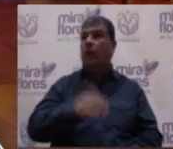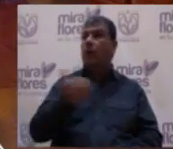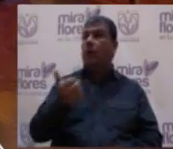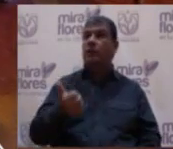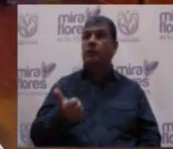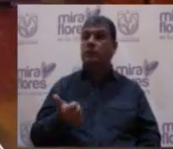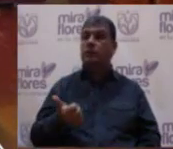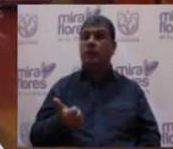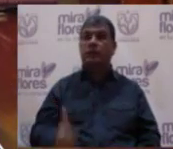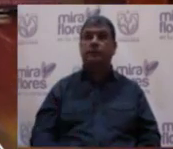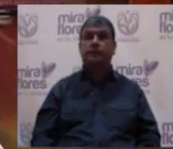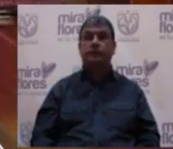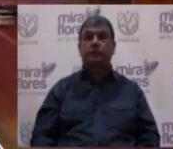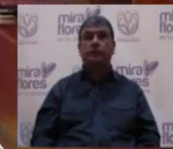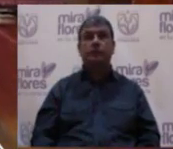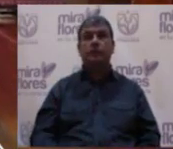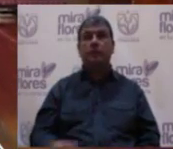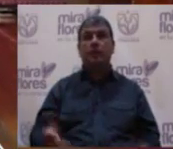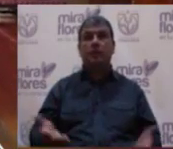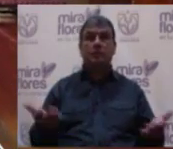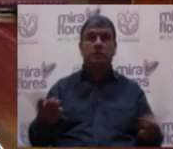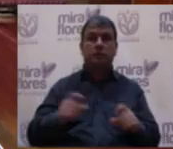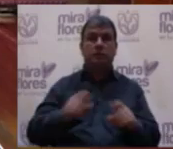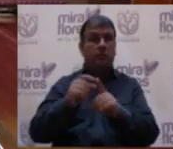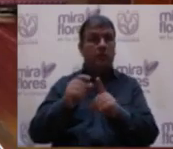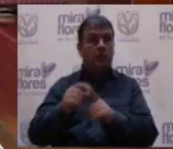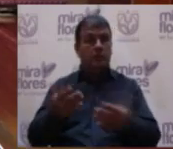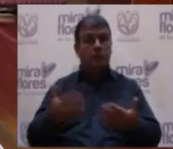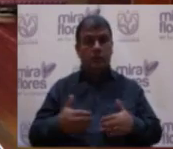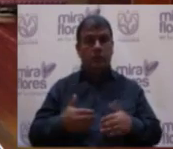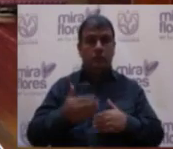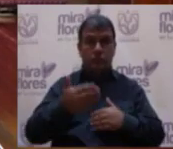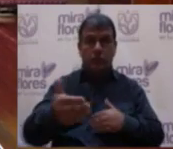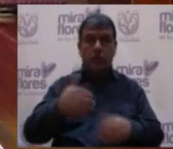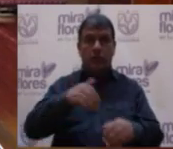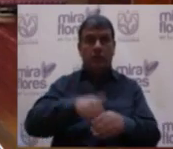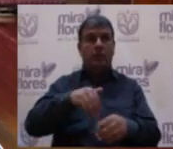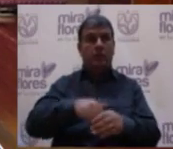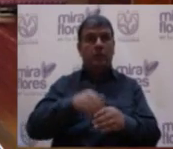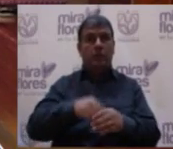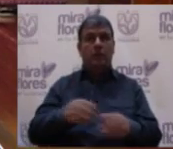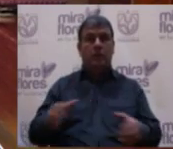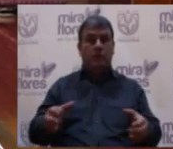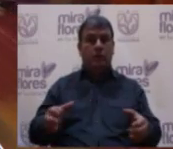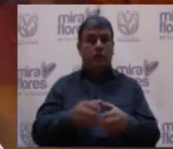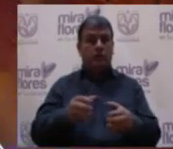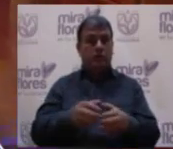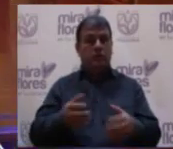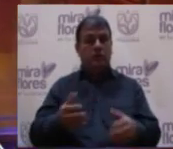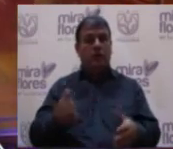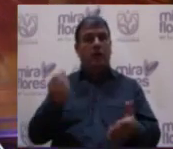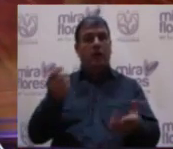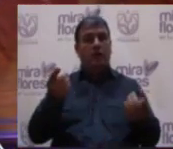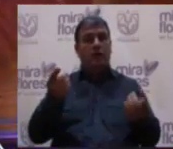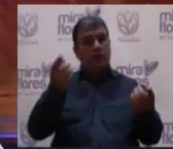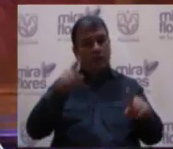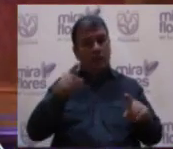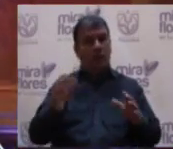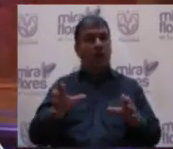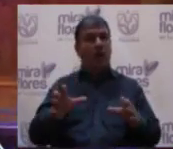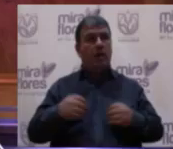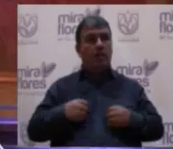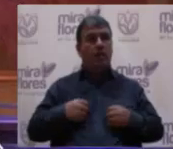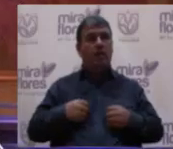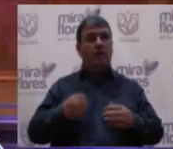alguna otra intervención. Si no lo hubiese, procederíamos a votar. Aquellos miembros del Consejo que estén a favor de aprobar